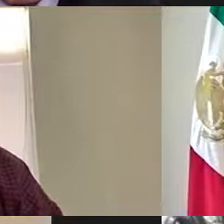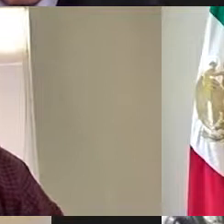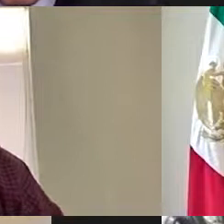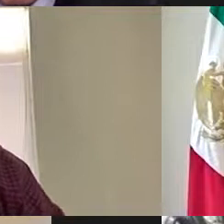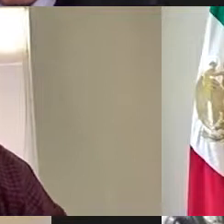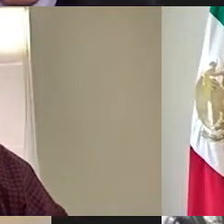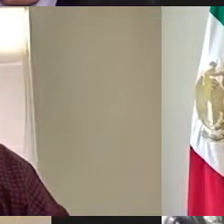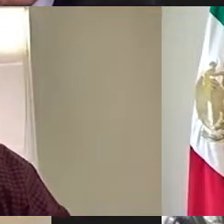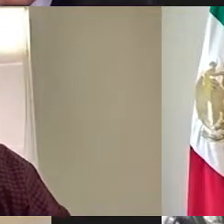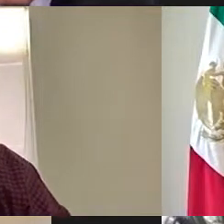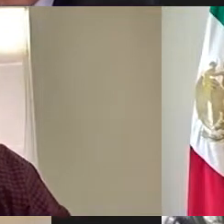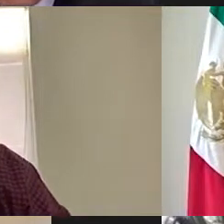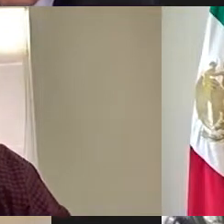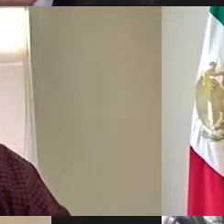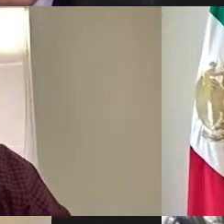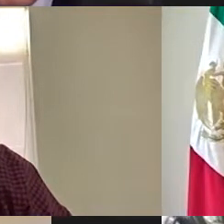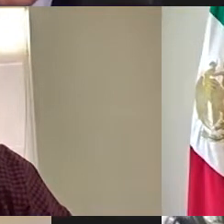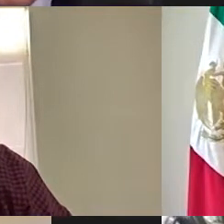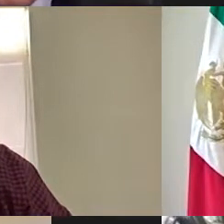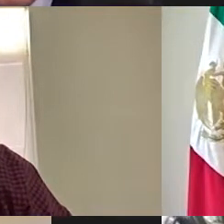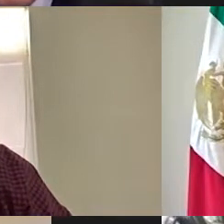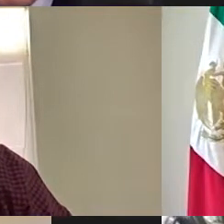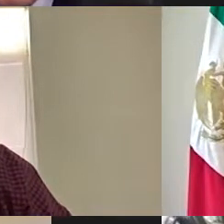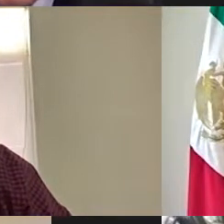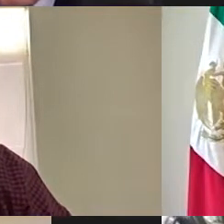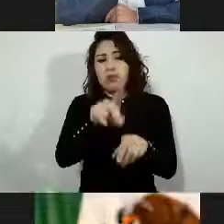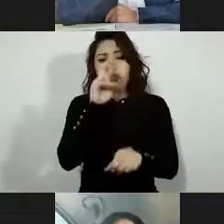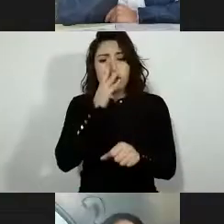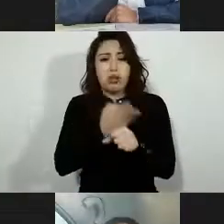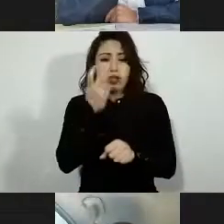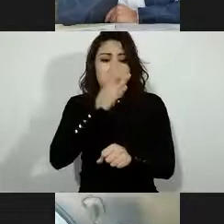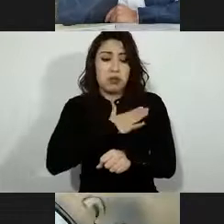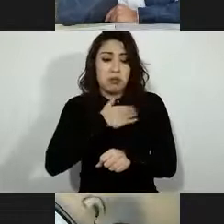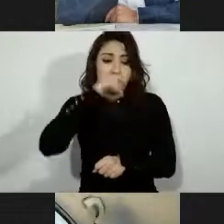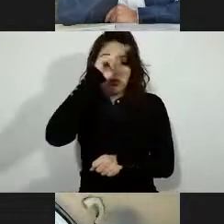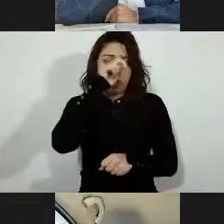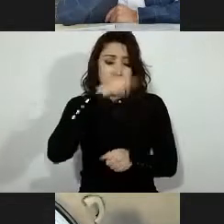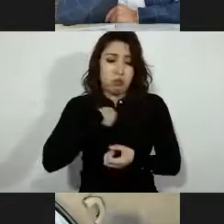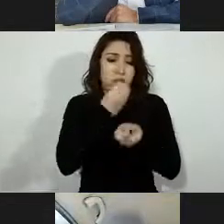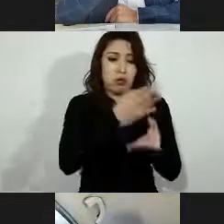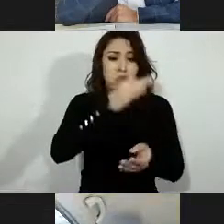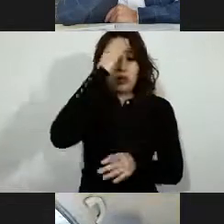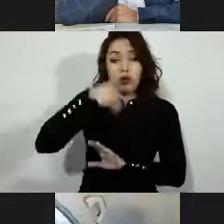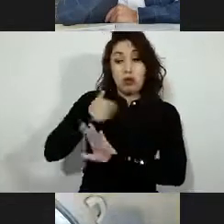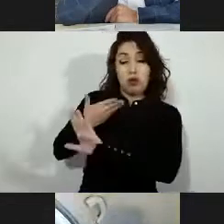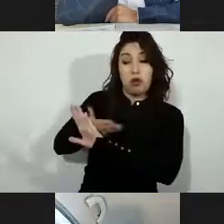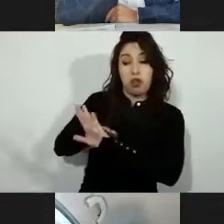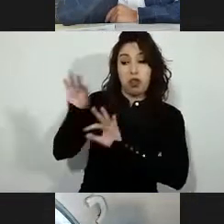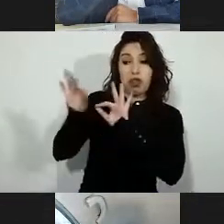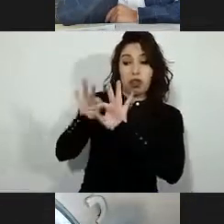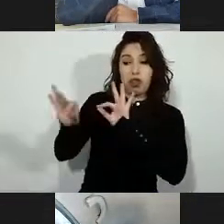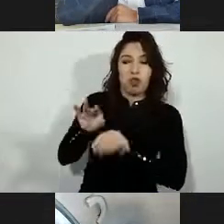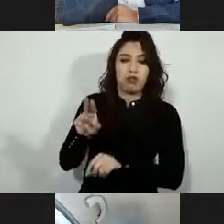se lava las manos de incurrir en una responsabilidad. Esa es mi recomendación y le aclaro, no estaremos nosotros, el PAN no estará